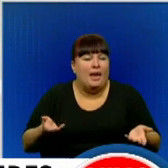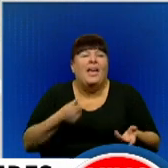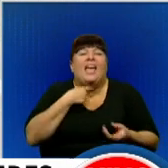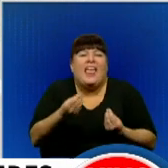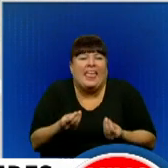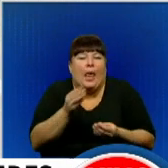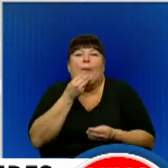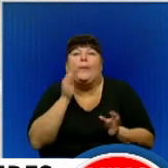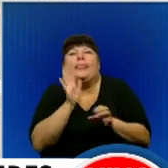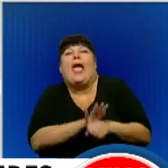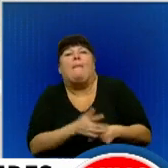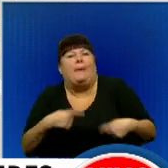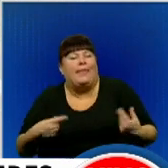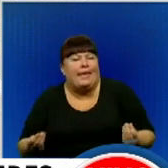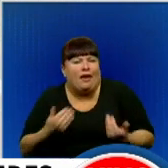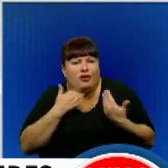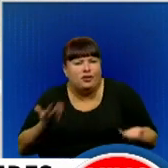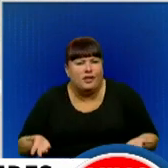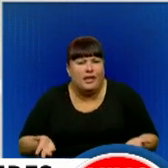lo que quieren encubrir no sé